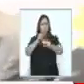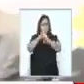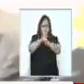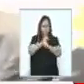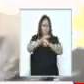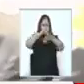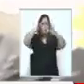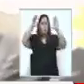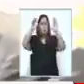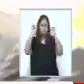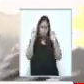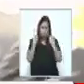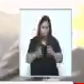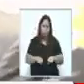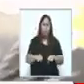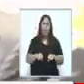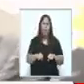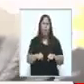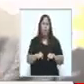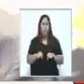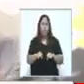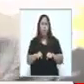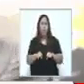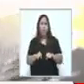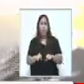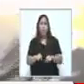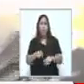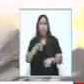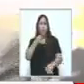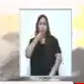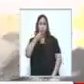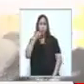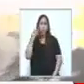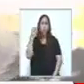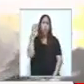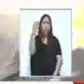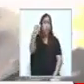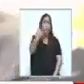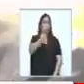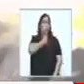que sí podemos autodeterminar nuestro futuro.